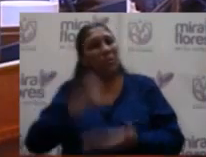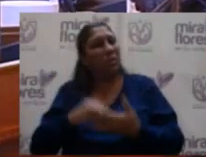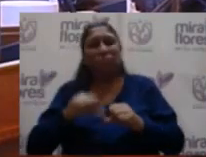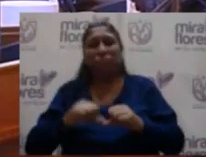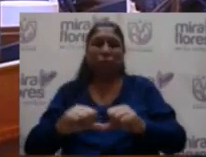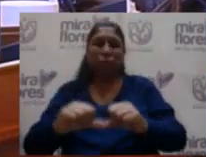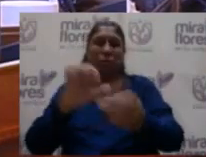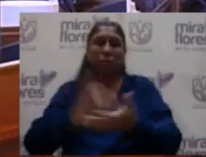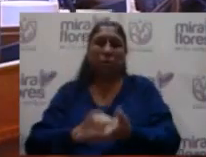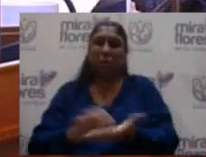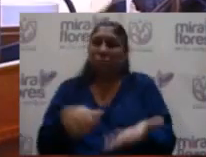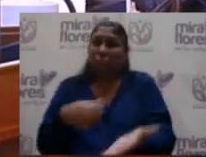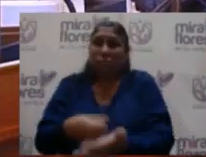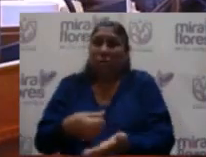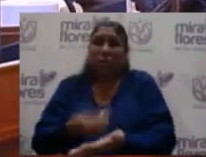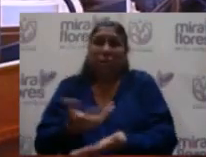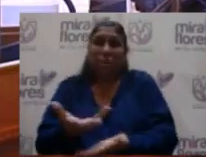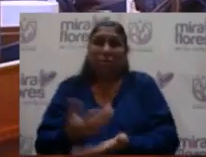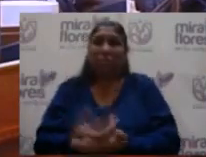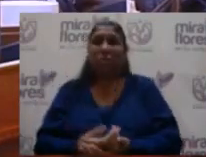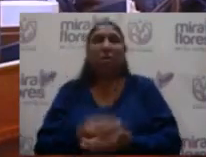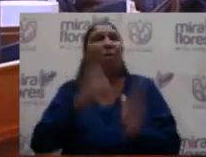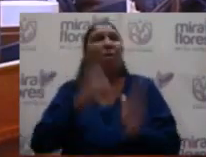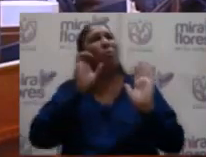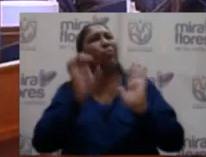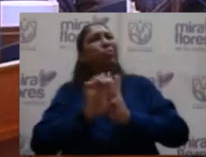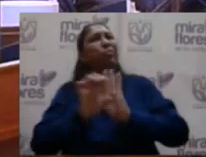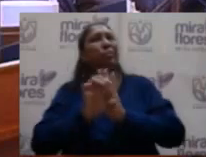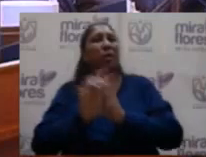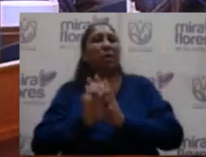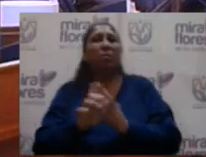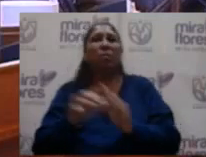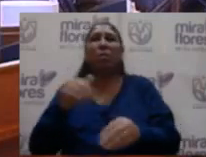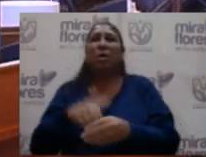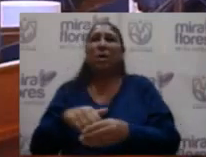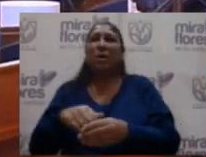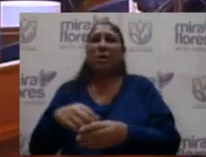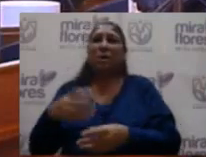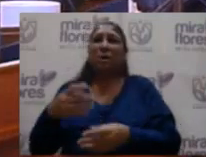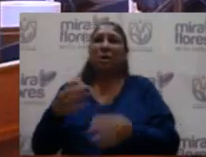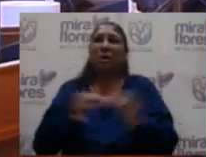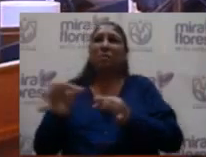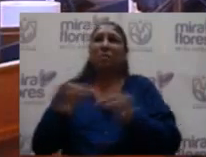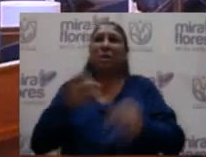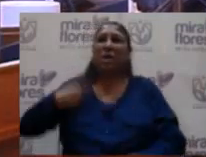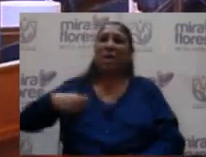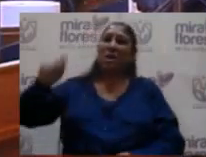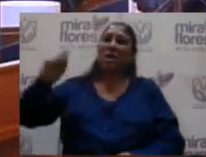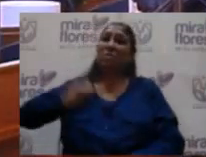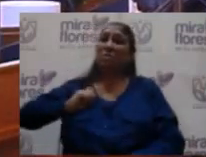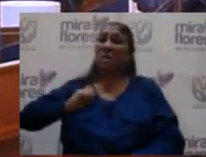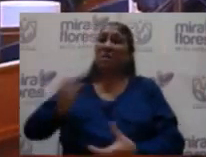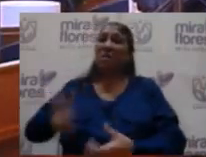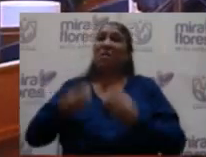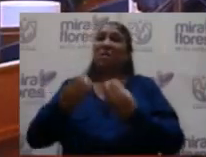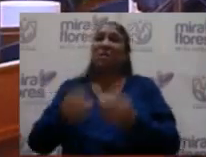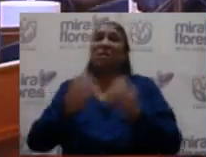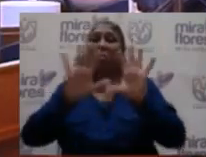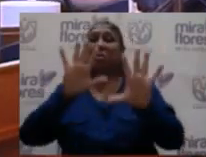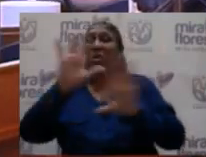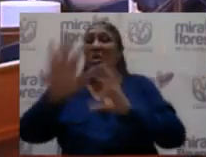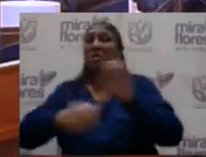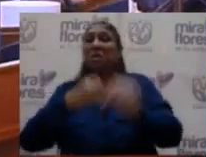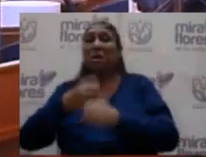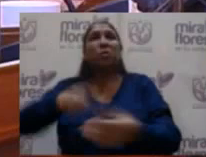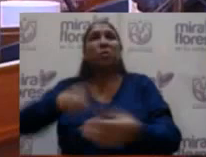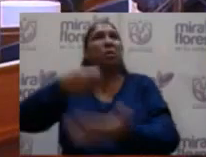se debe pagar algo. Por ejemplo, estaba investigando un poquito, en España, en Málaga, se ha dado una concesión por 10 años y han pagado 48 millones